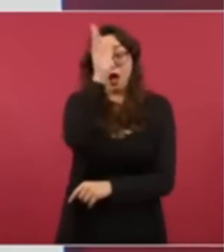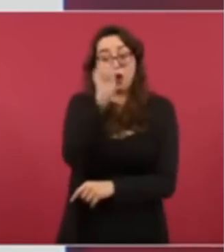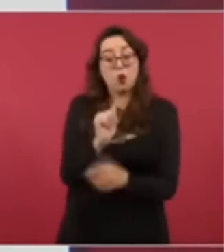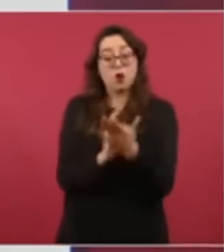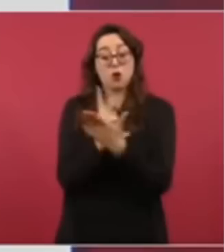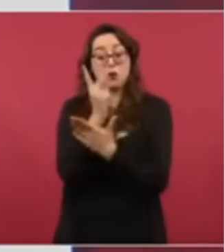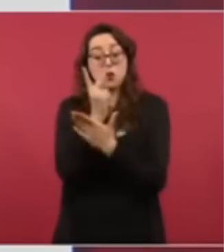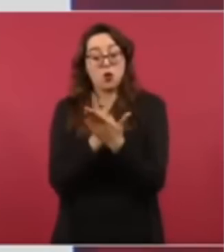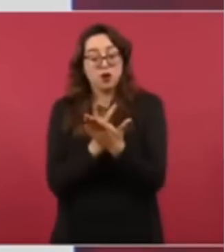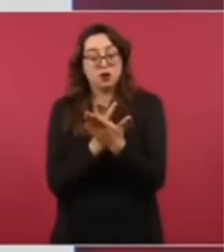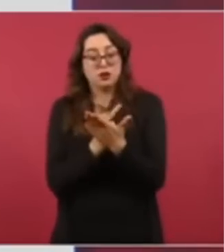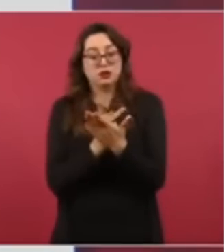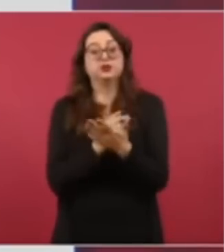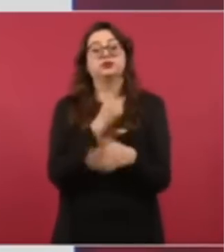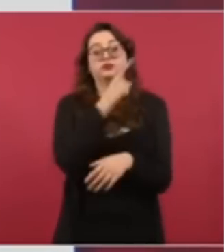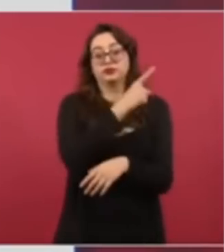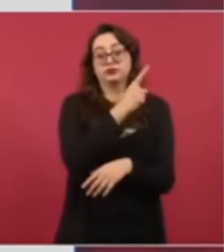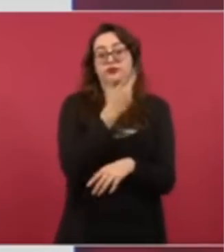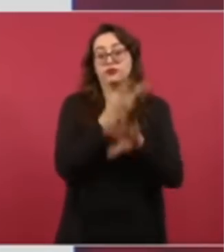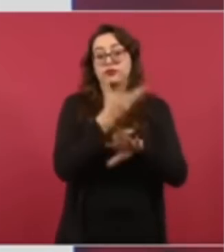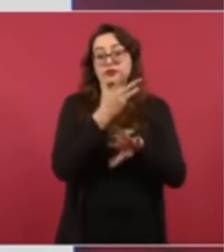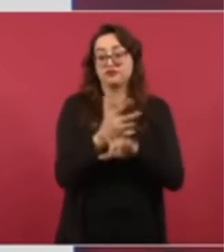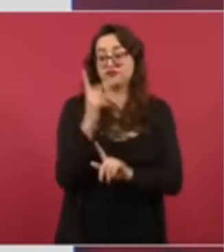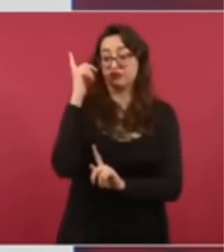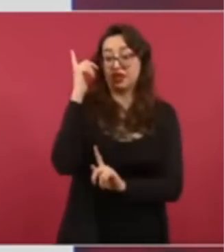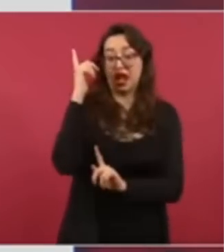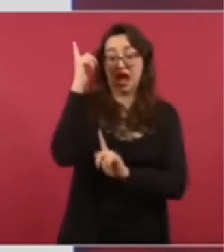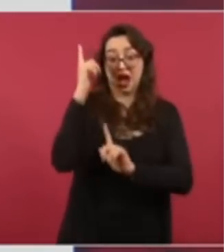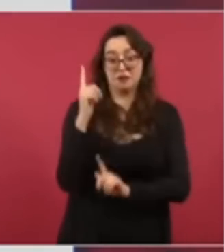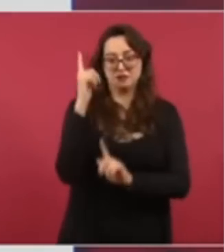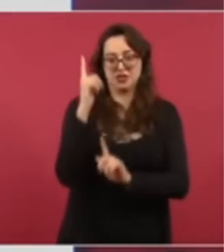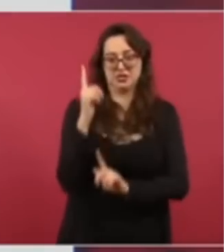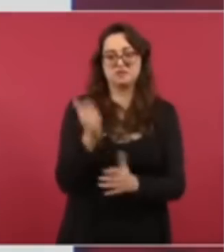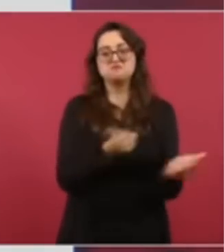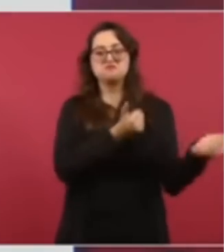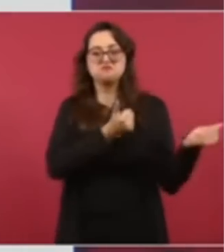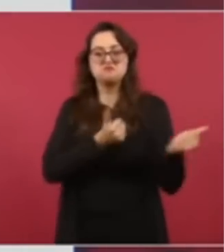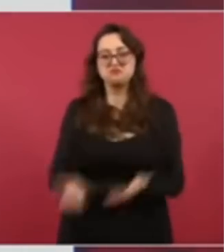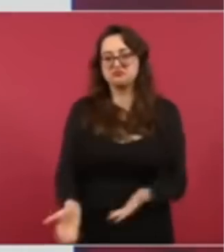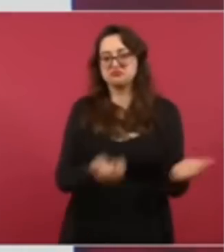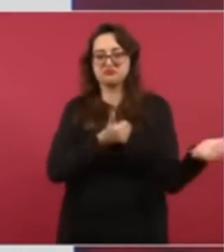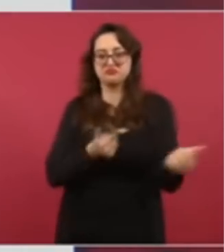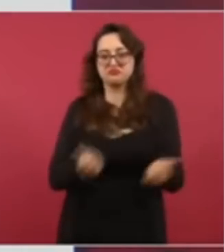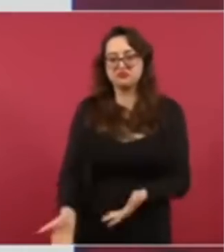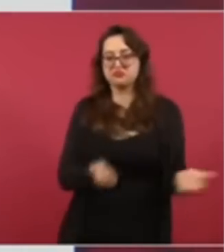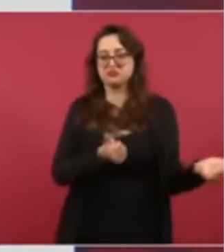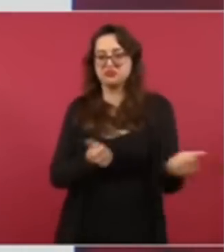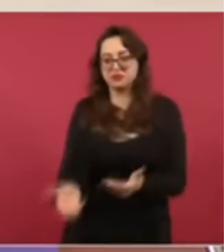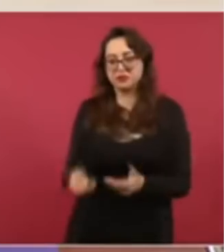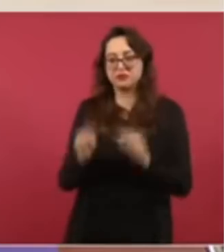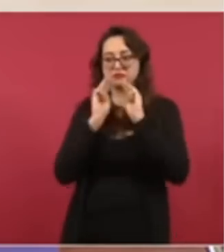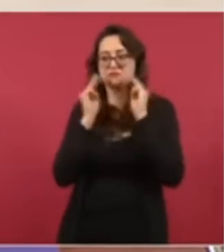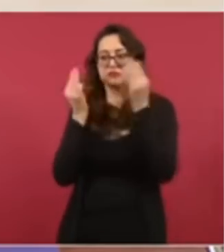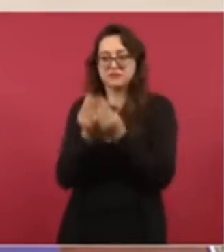El de introducir armas de contrabando que causaron la muerte de mexicanos y de